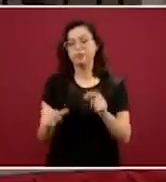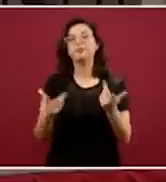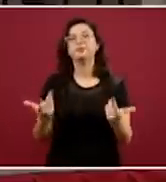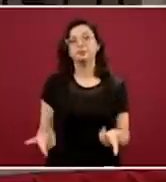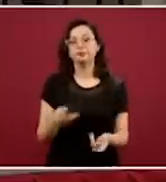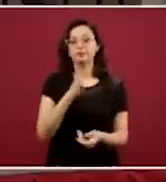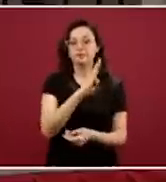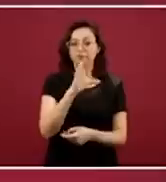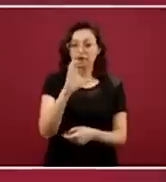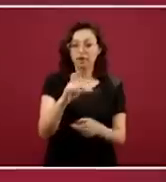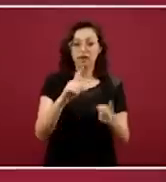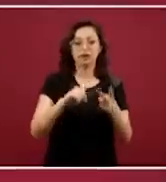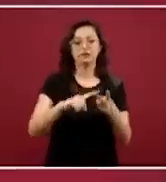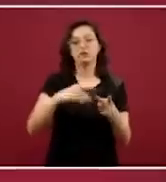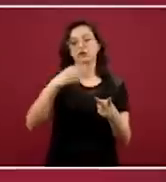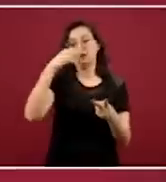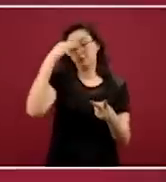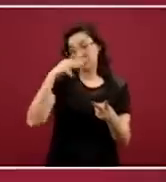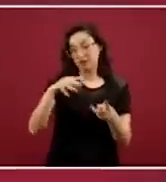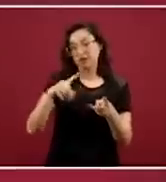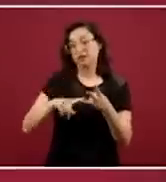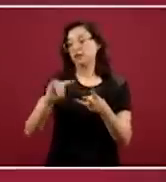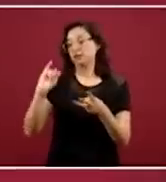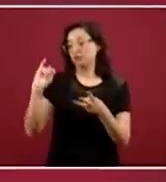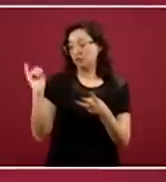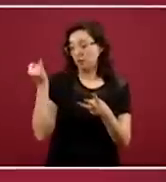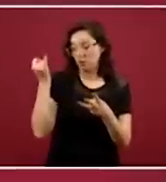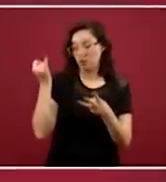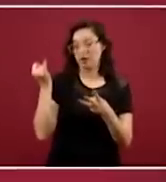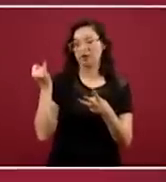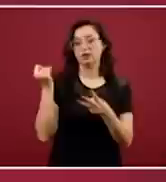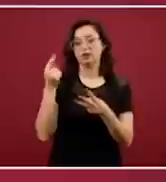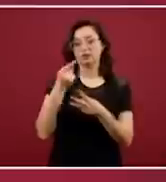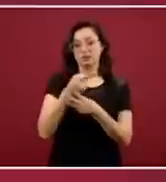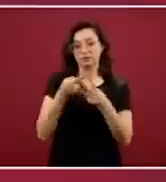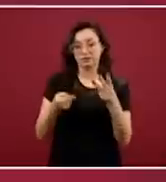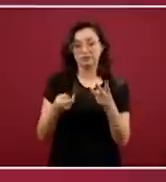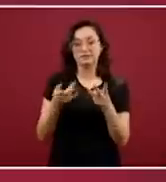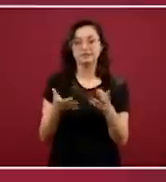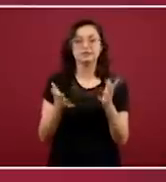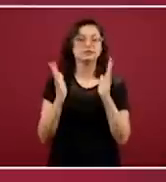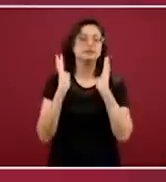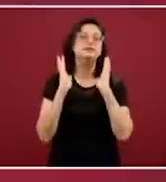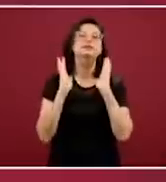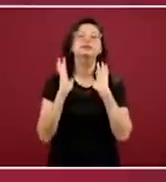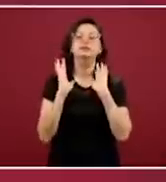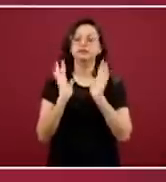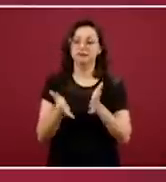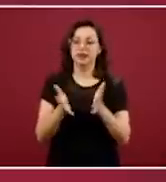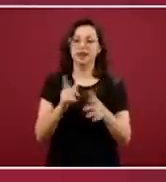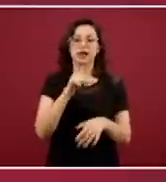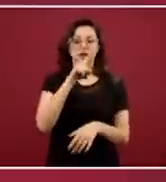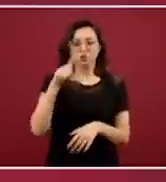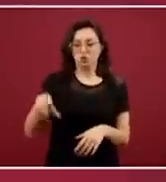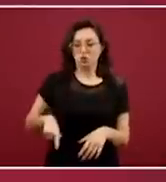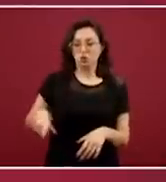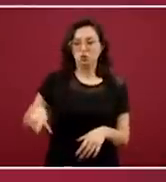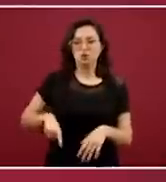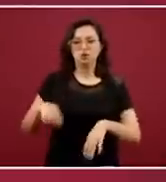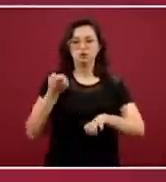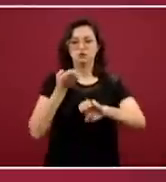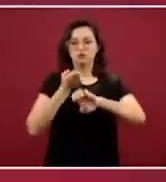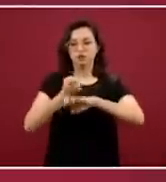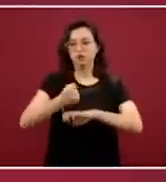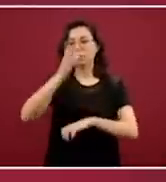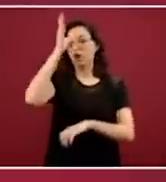norte, tanto Mexicali como Tijuana, y en especial Tijuana, sí, ya desde el inicio, el propio gobierno, en